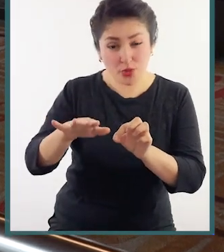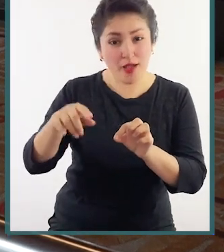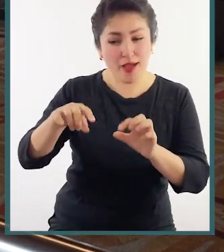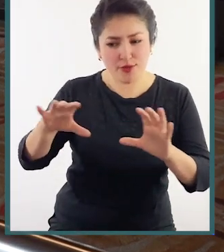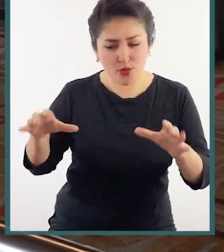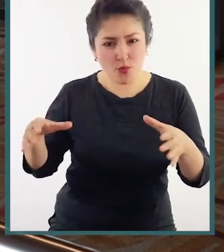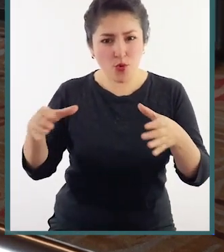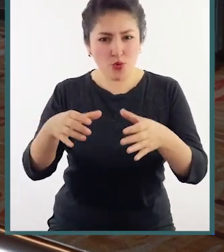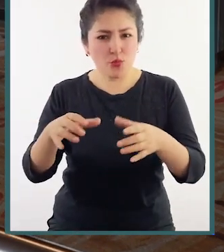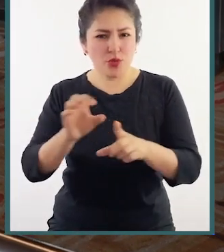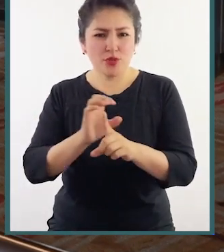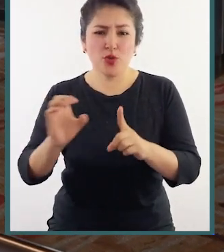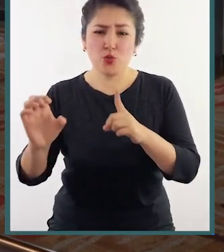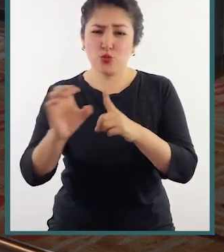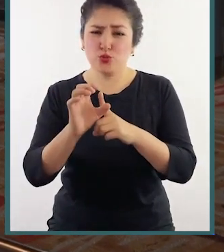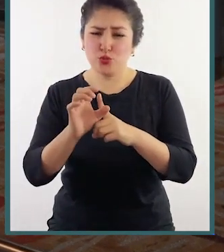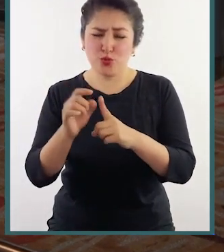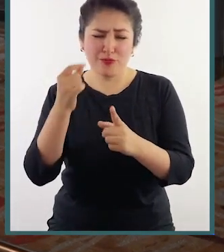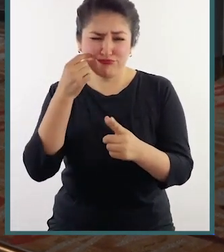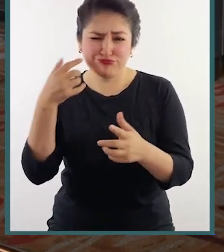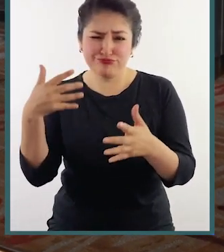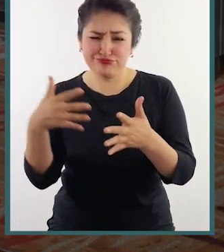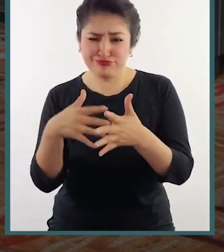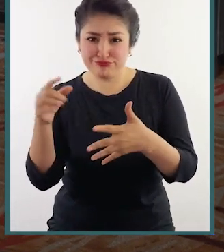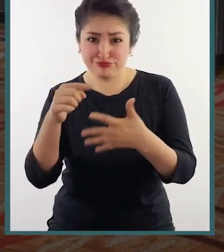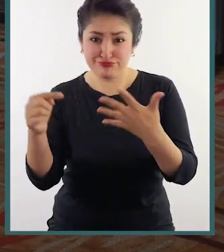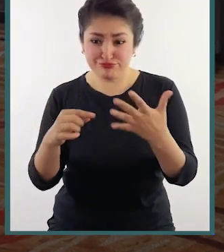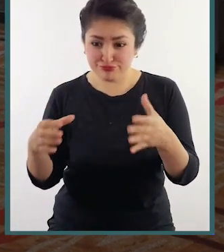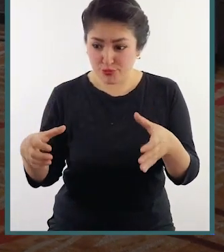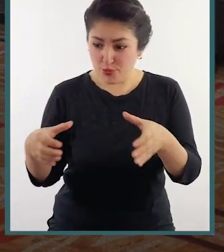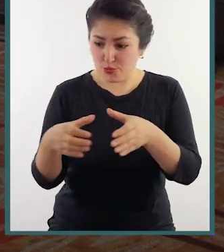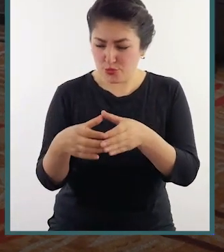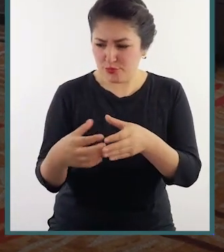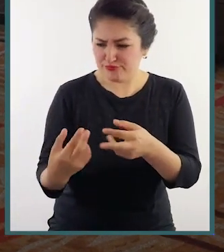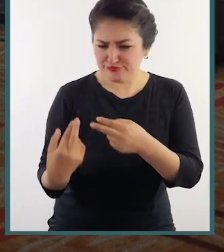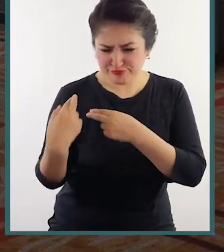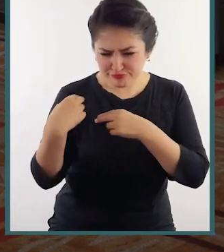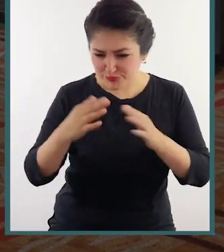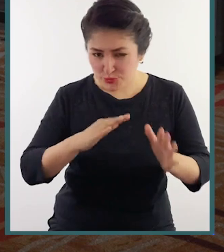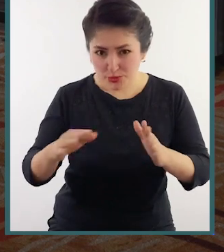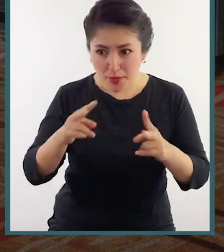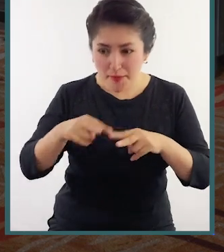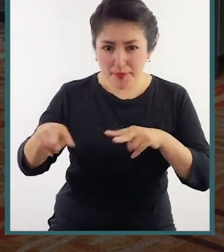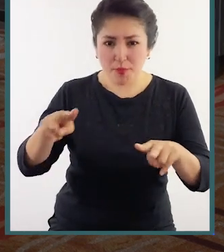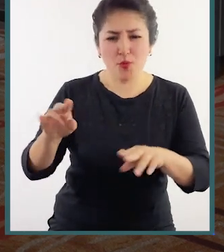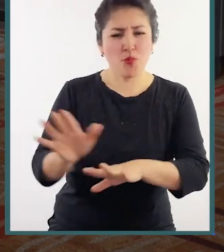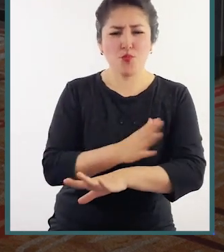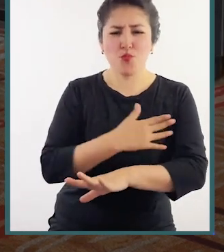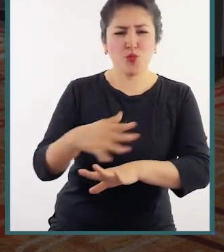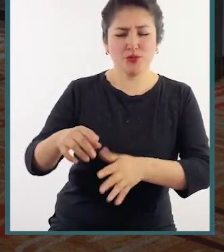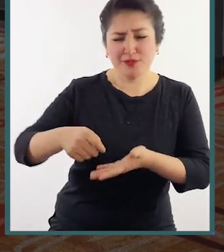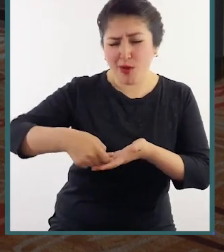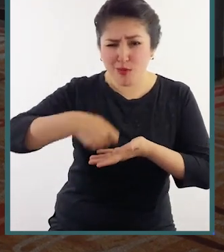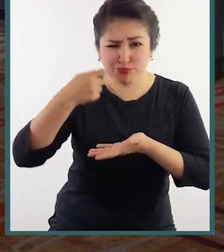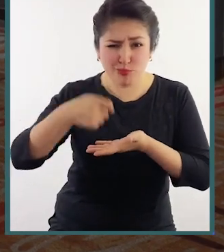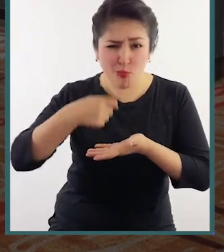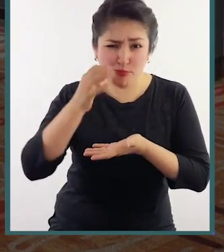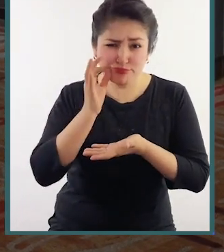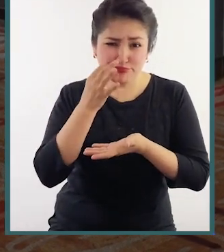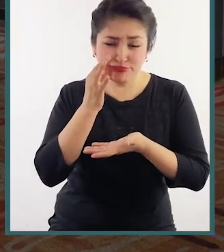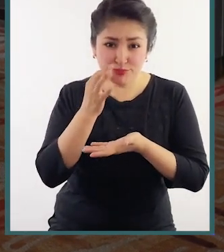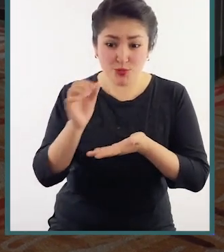de Cultura Viva Yachayninchik, organizada por Chirapac, pudimos disfrutar de música,